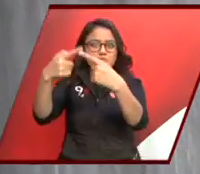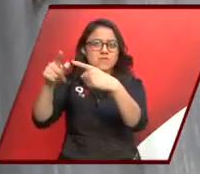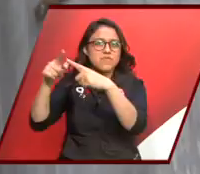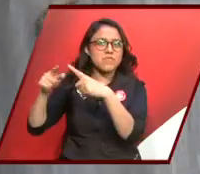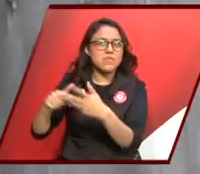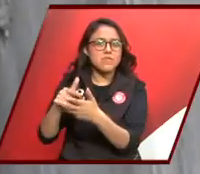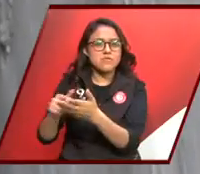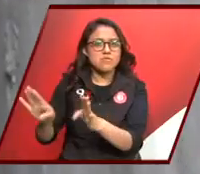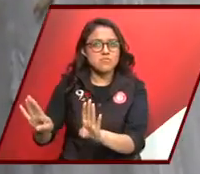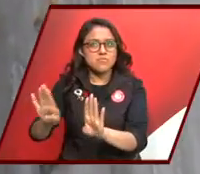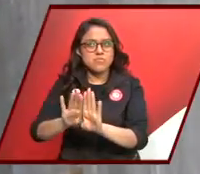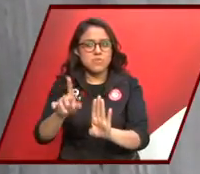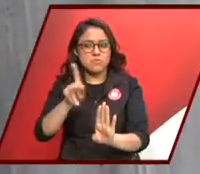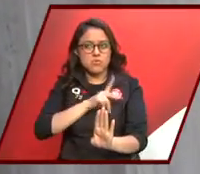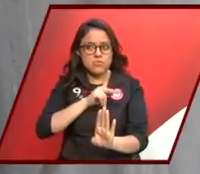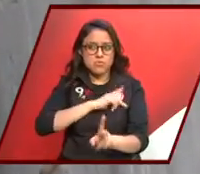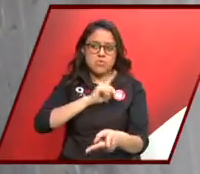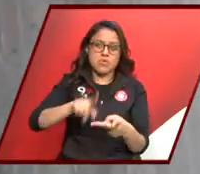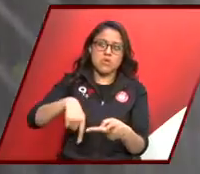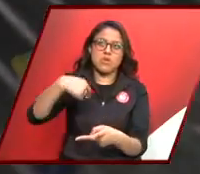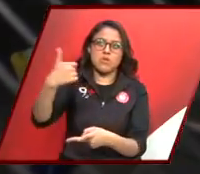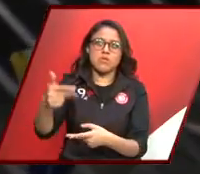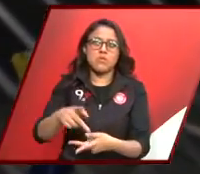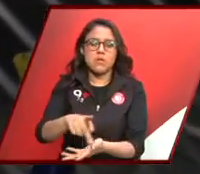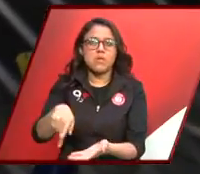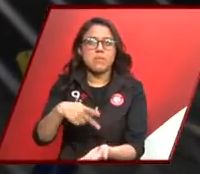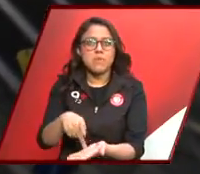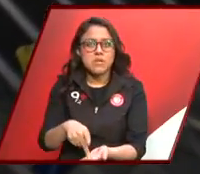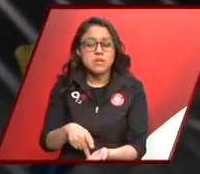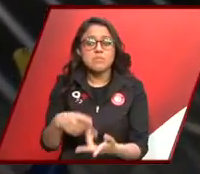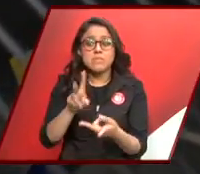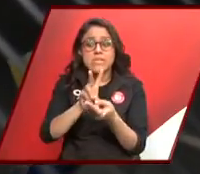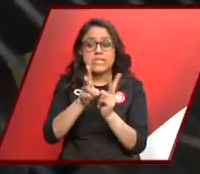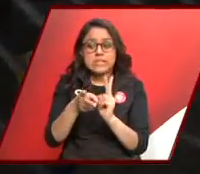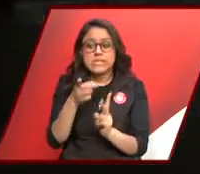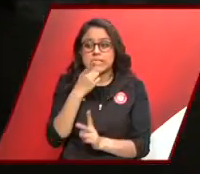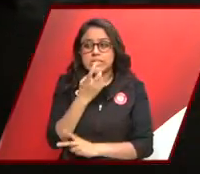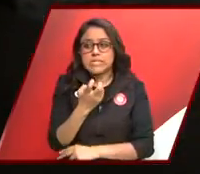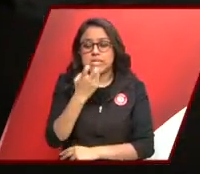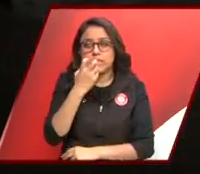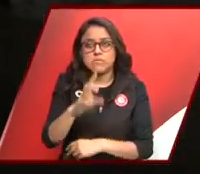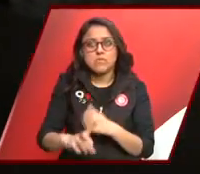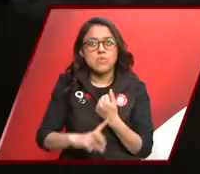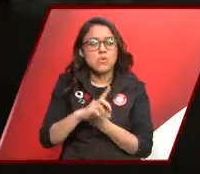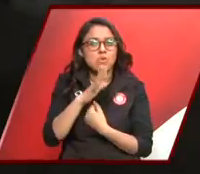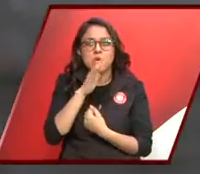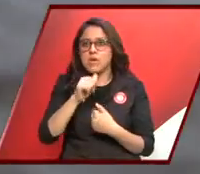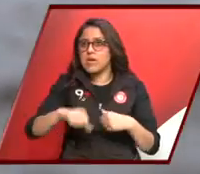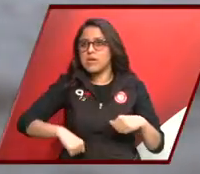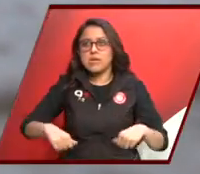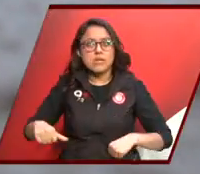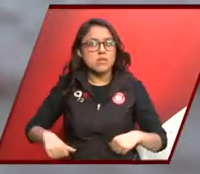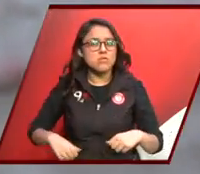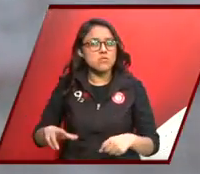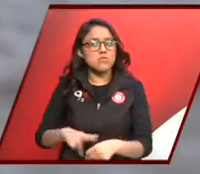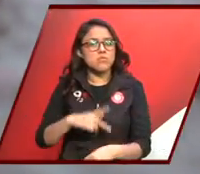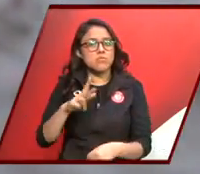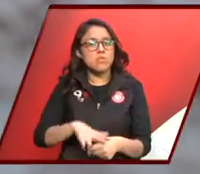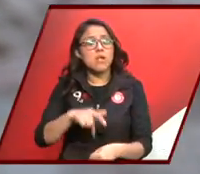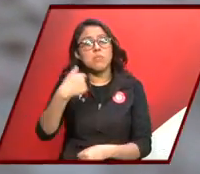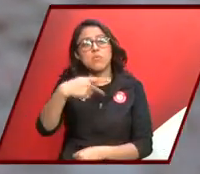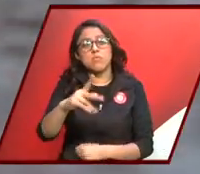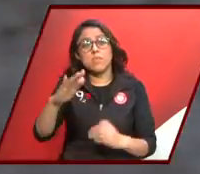los dos predios, de nuestro condominio y de la plaza. Vecinos dicen que se ven afectados para hacer actividades cotidianas en casa